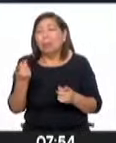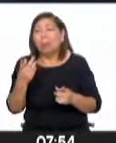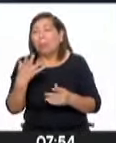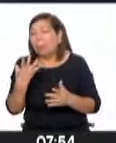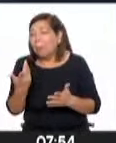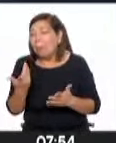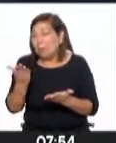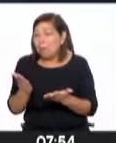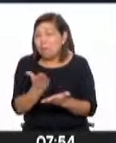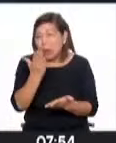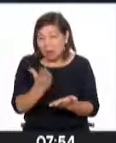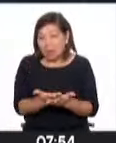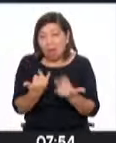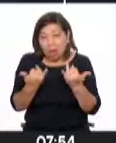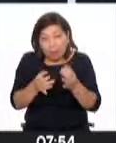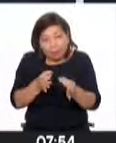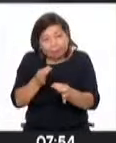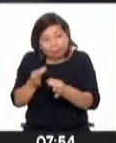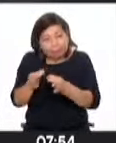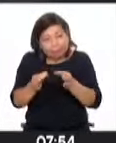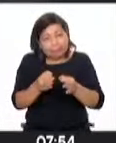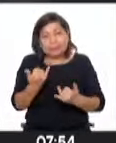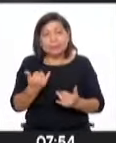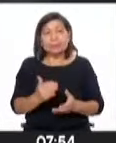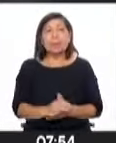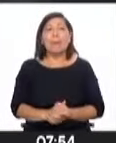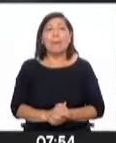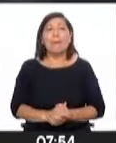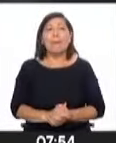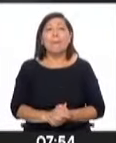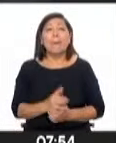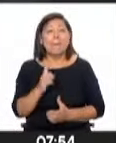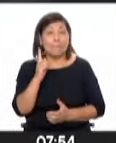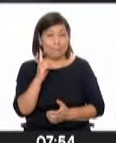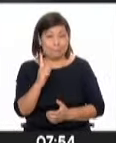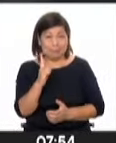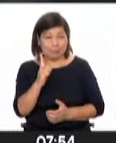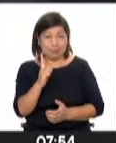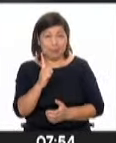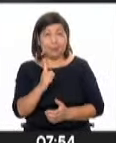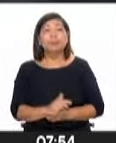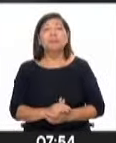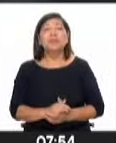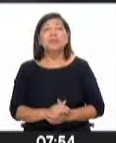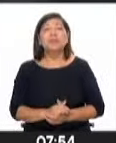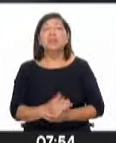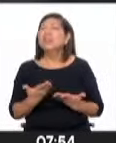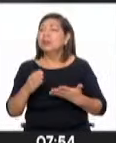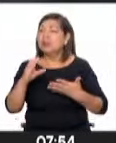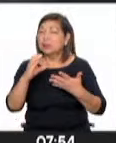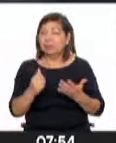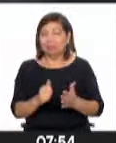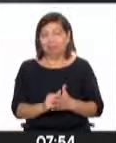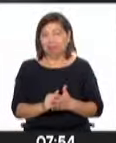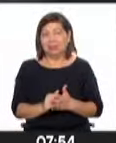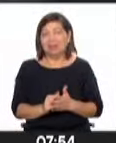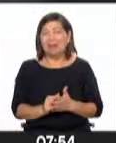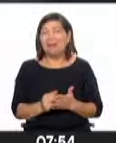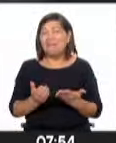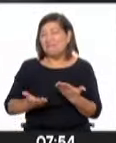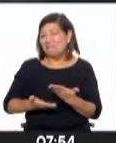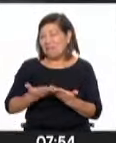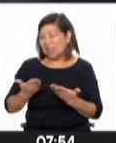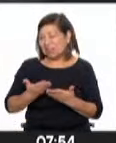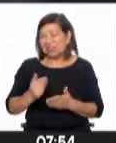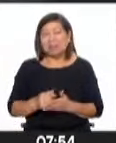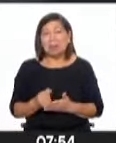este problema, ¿no? Entonces vamos un poquito con las imágenes. Primero, a ver, la primera característica es que son de fácil acceso.